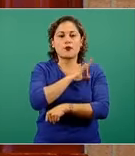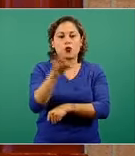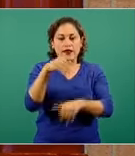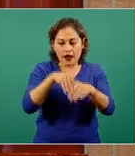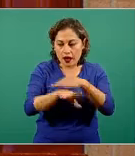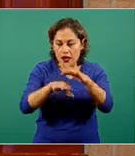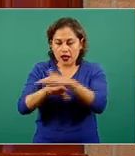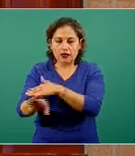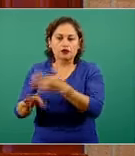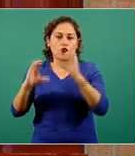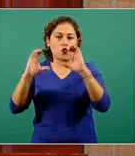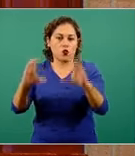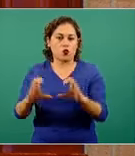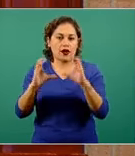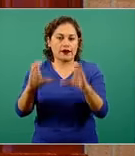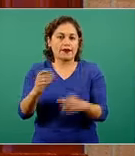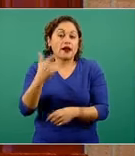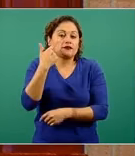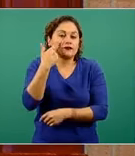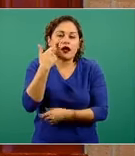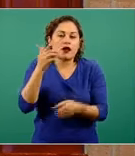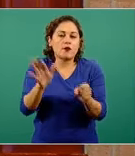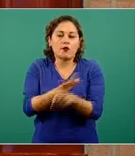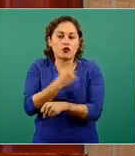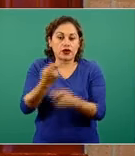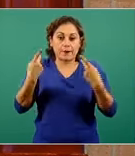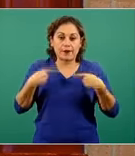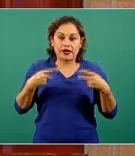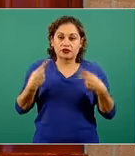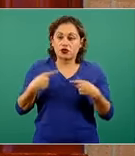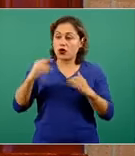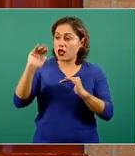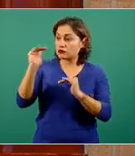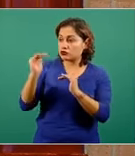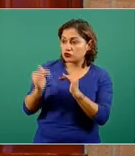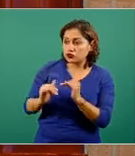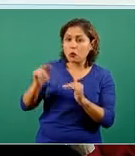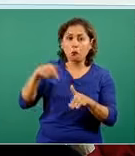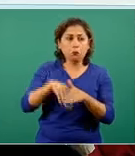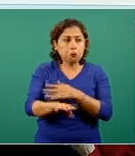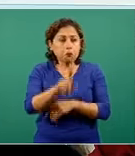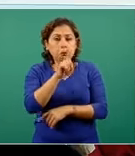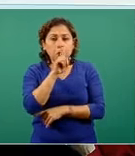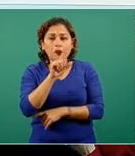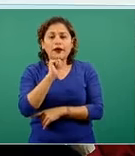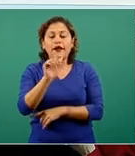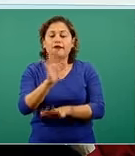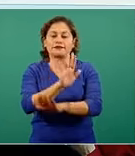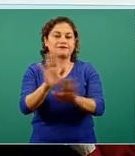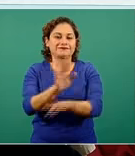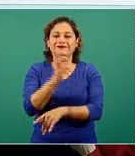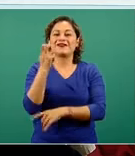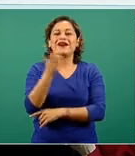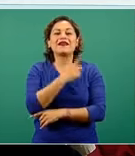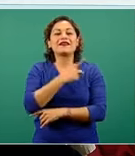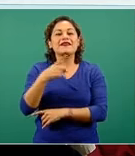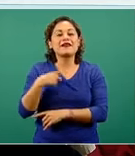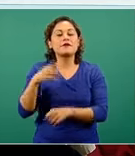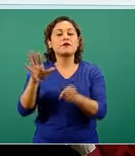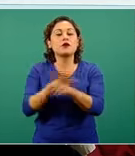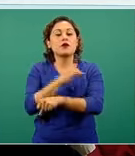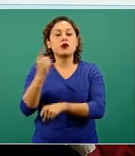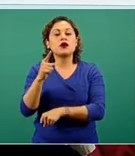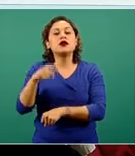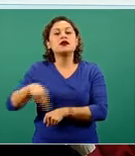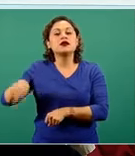este caso no es porque lleguen menos pacientes cada día o ya no estén llegando pacientes a requerir esas camas, sino que se mantiene porque todos